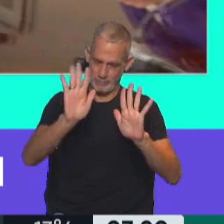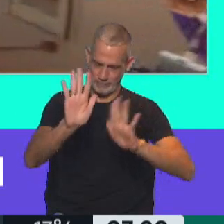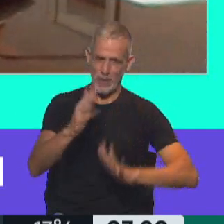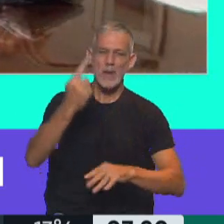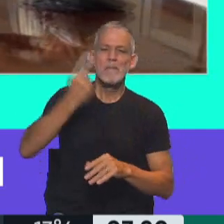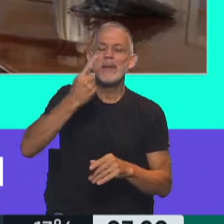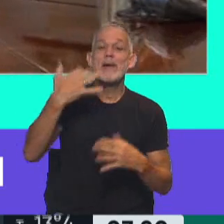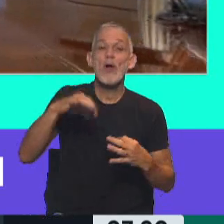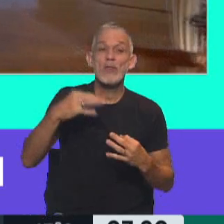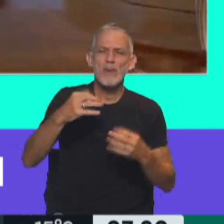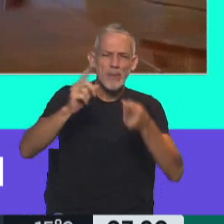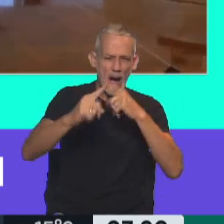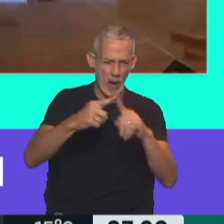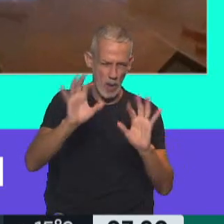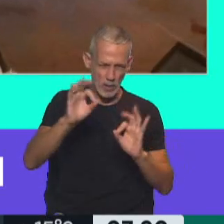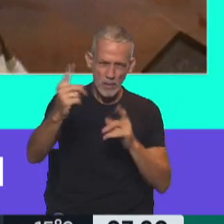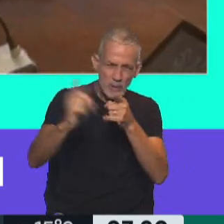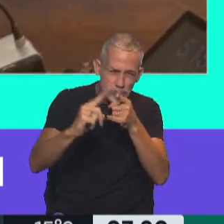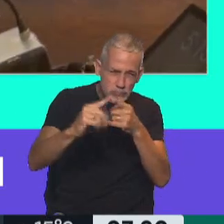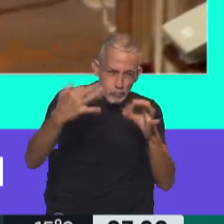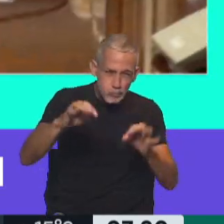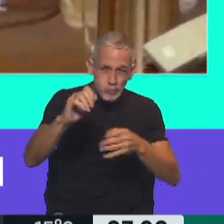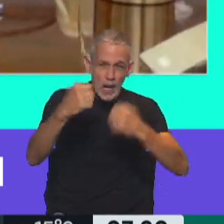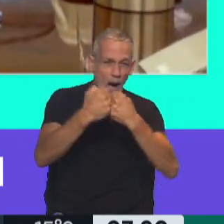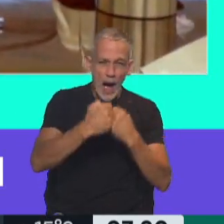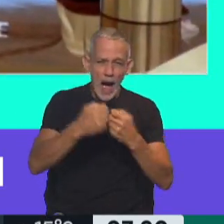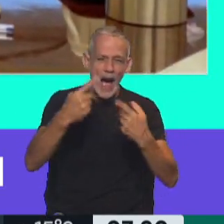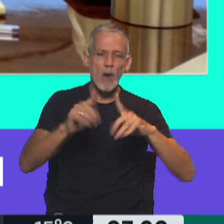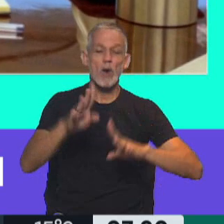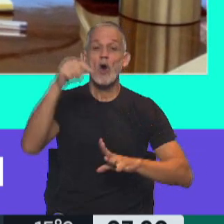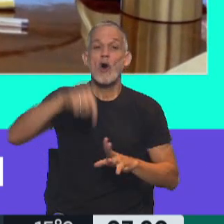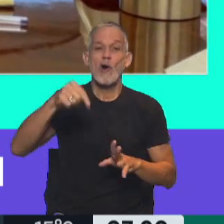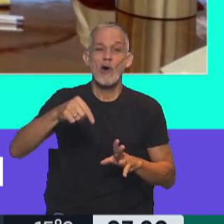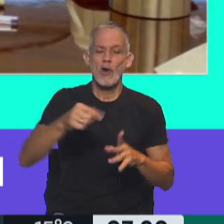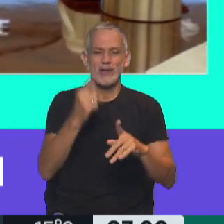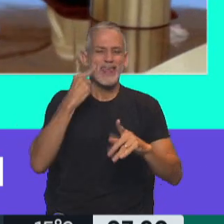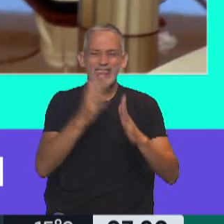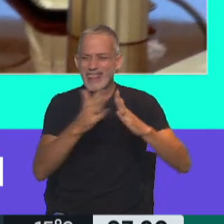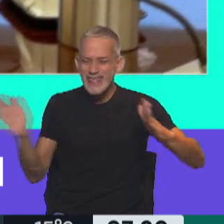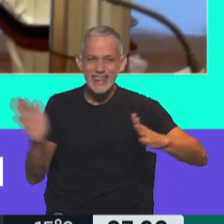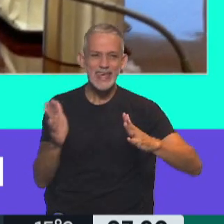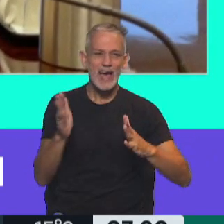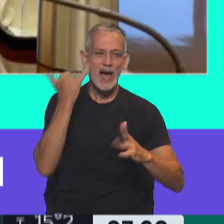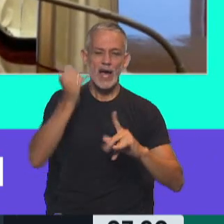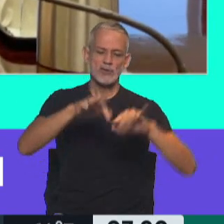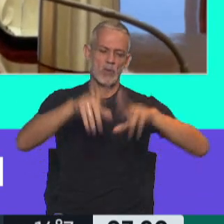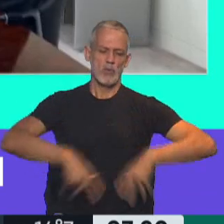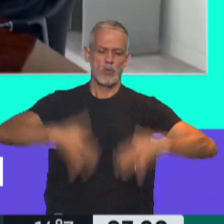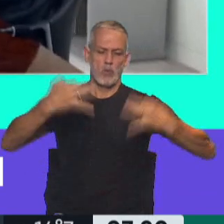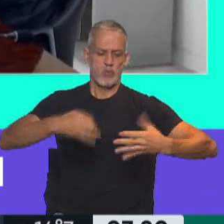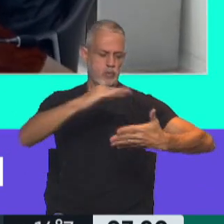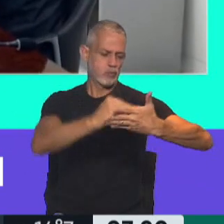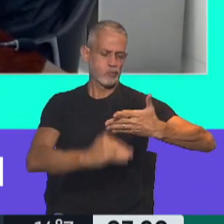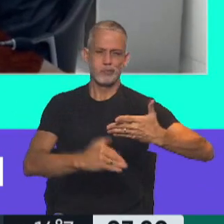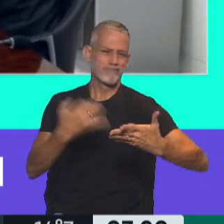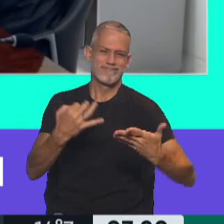Primero es acordemos, digamos. No vamos a ver hoy, en el transcurso del día, la carta de intención, digamos,